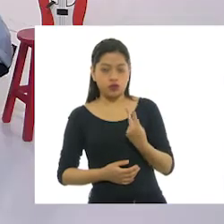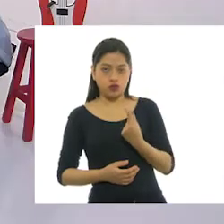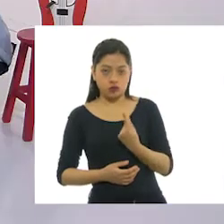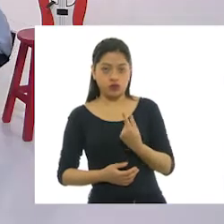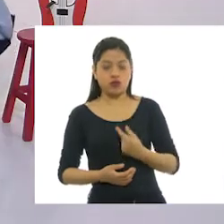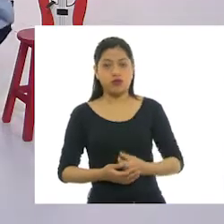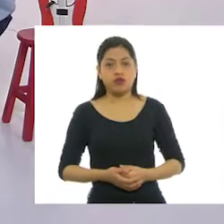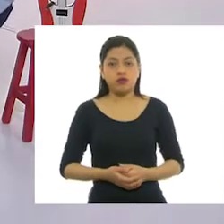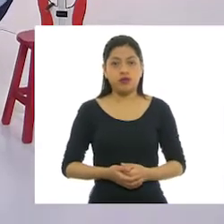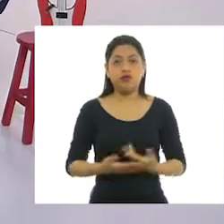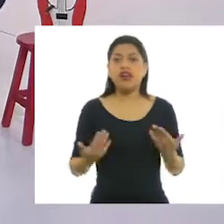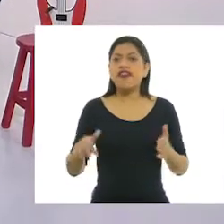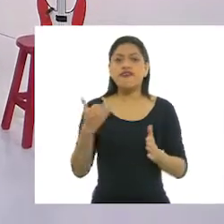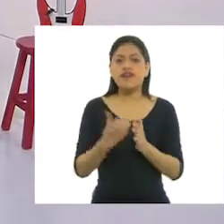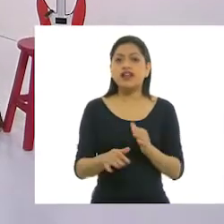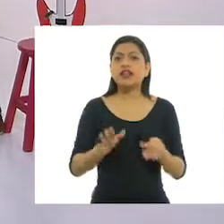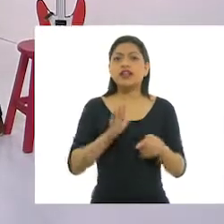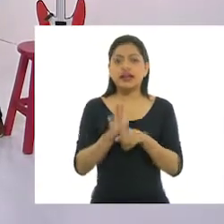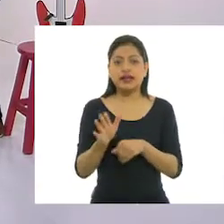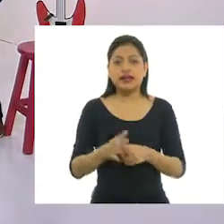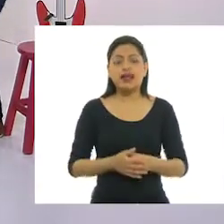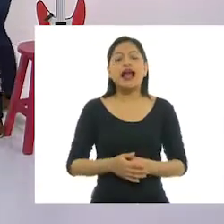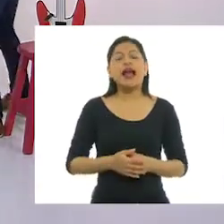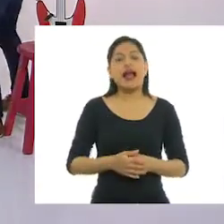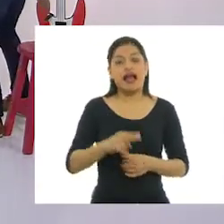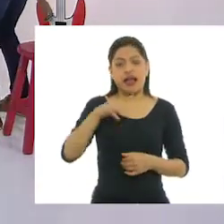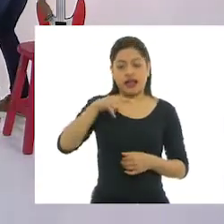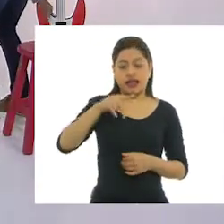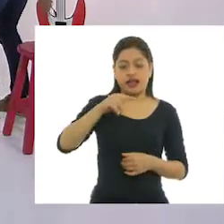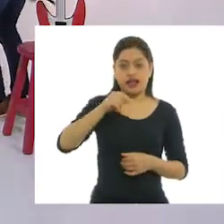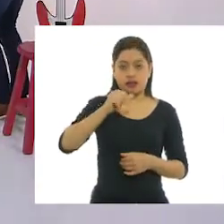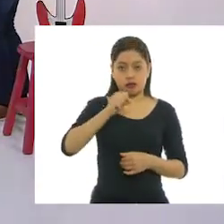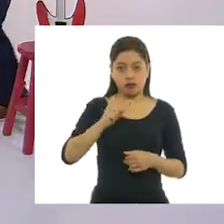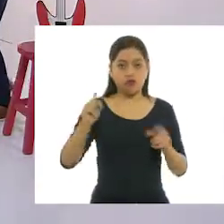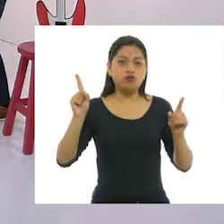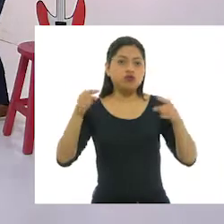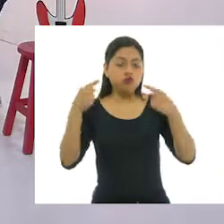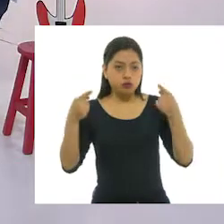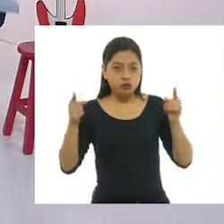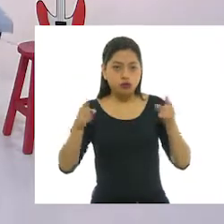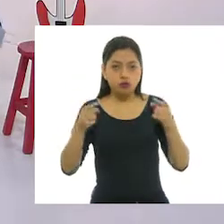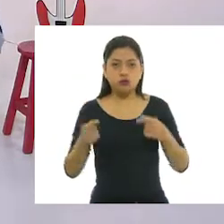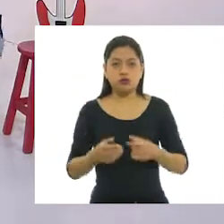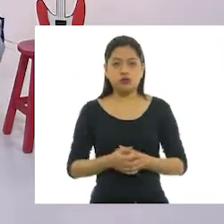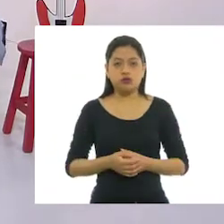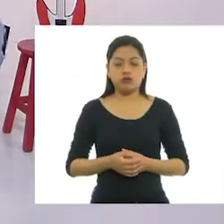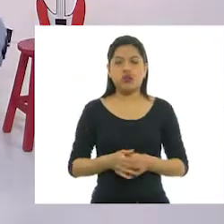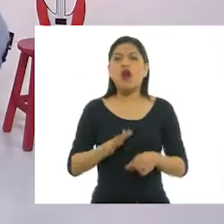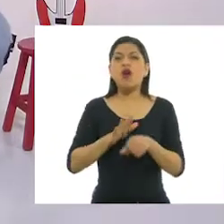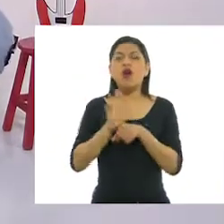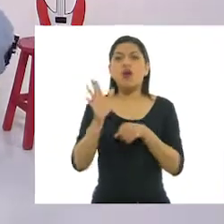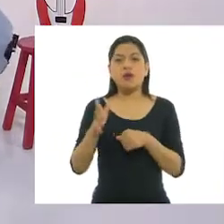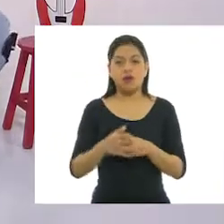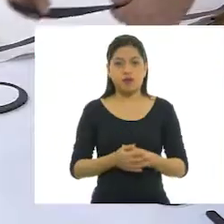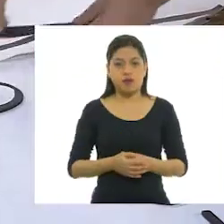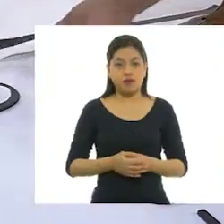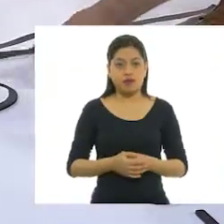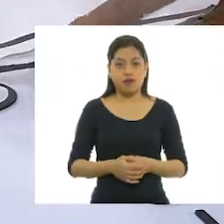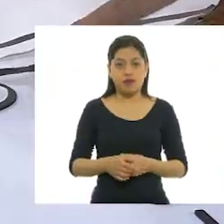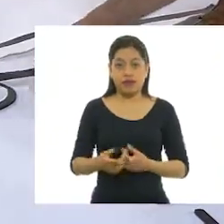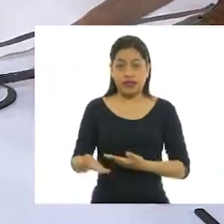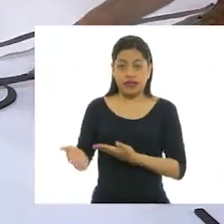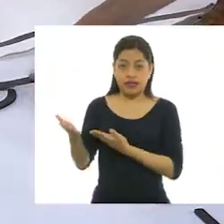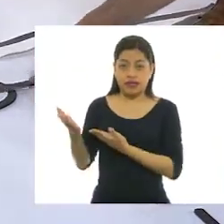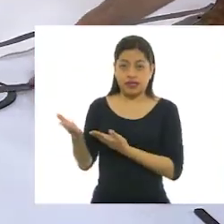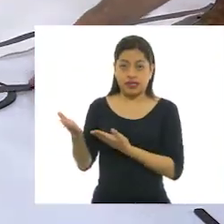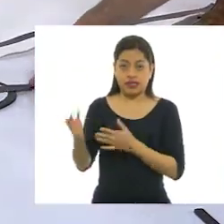tan. ¿Qué nos falta ahora? Las notas musicales. Las notas musicales son la que estaba aquí abajo